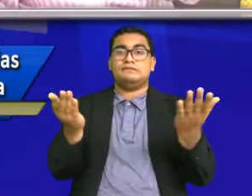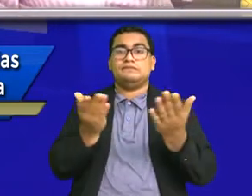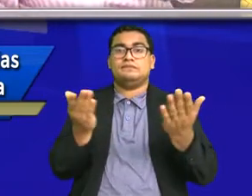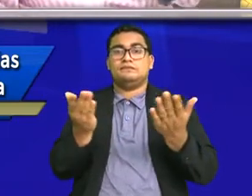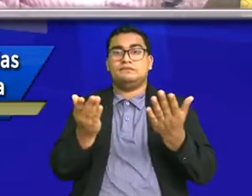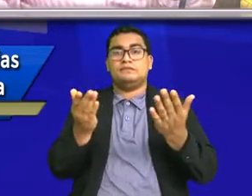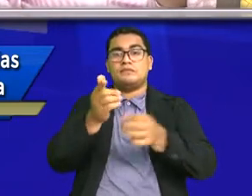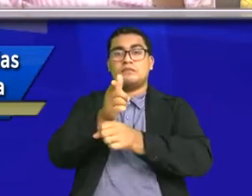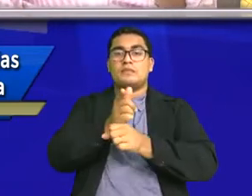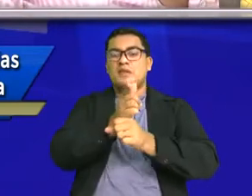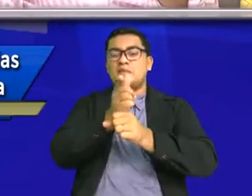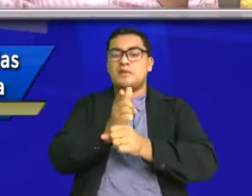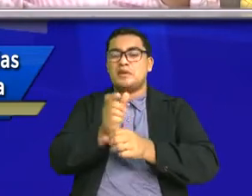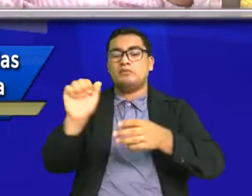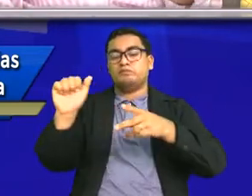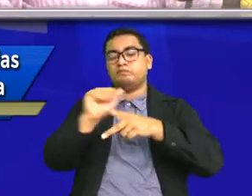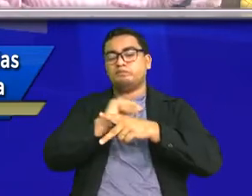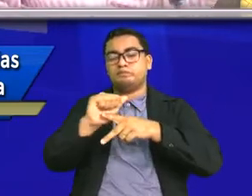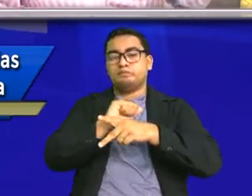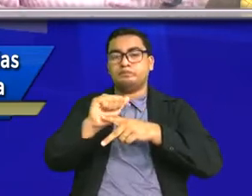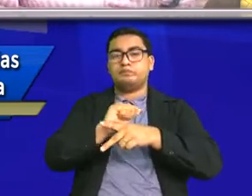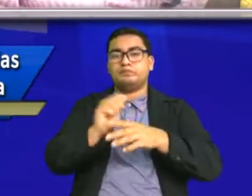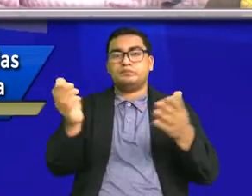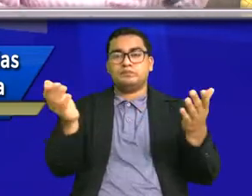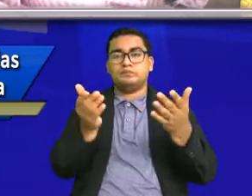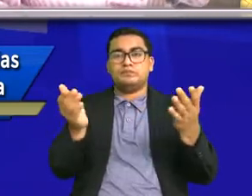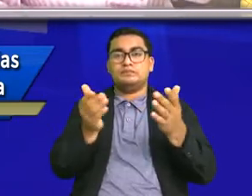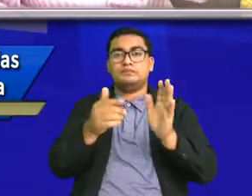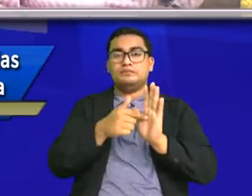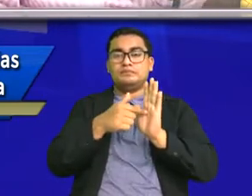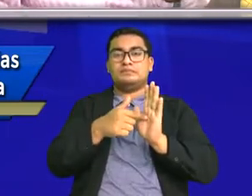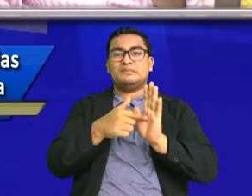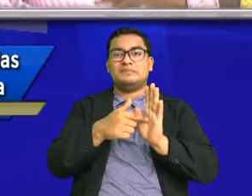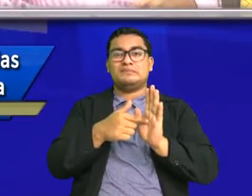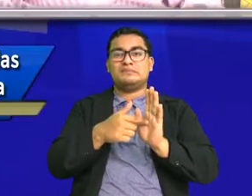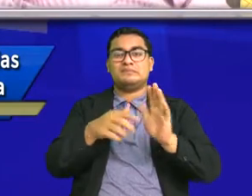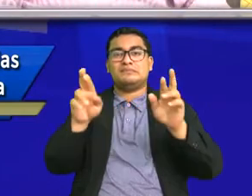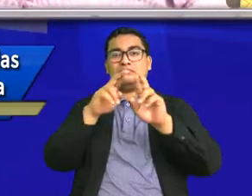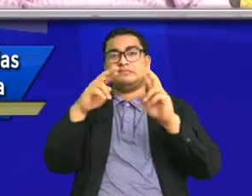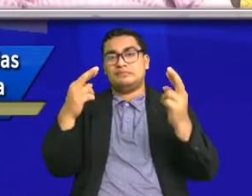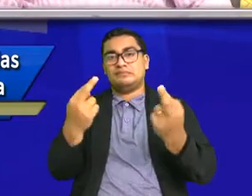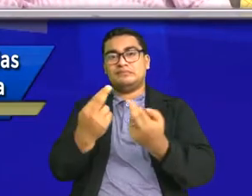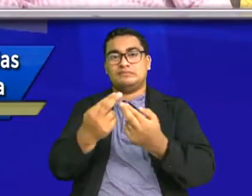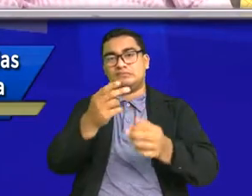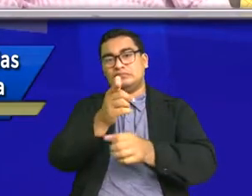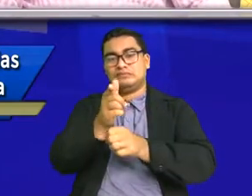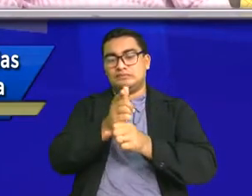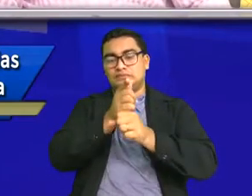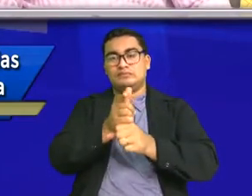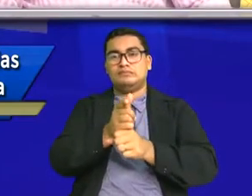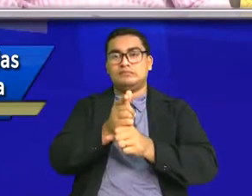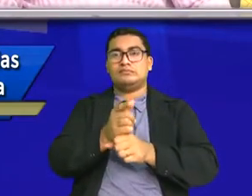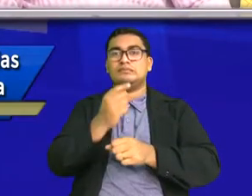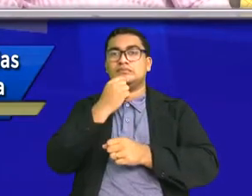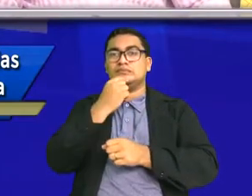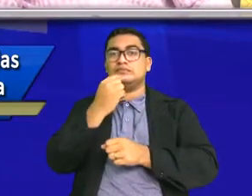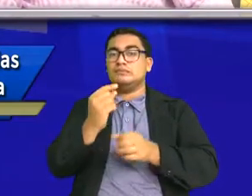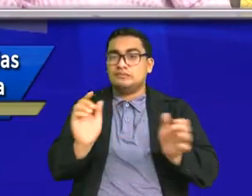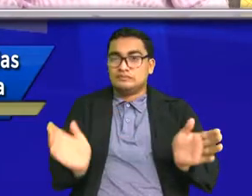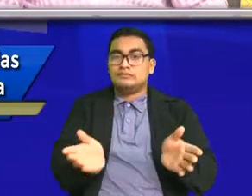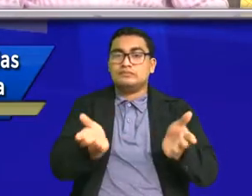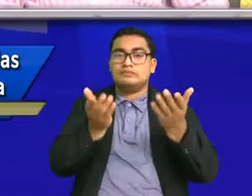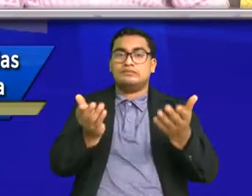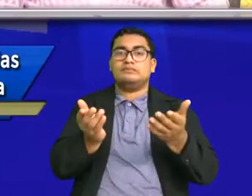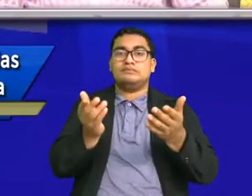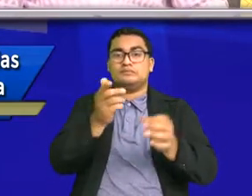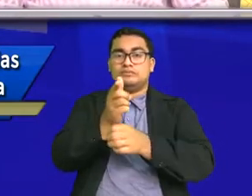prácticas a través de espacios como por ejemplo congresos virtuales es decir hemos estado promoviendo un congreso